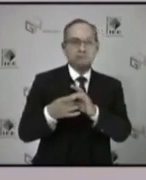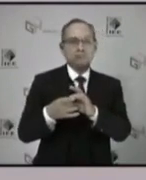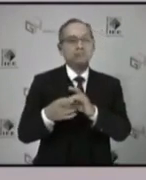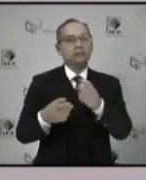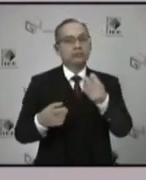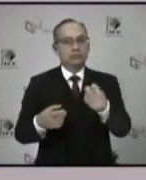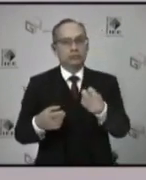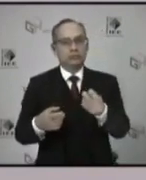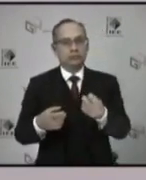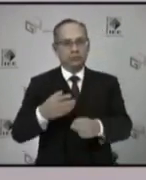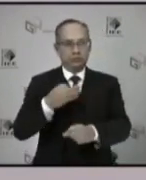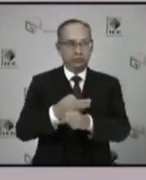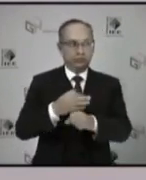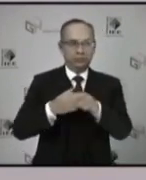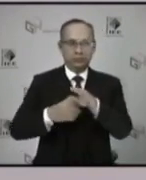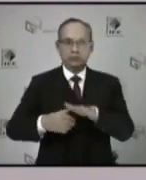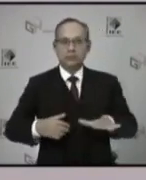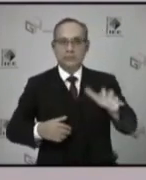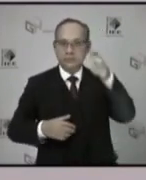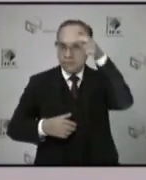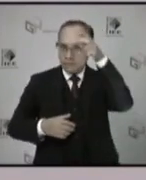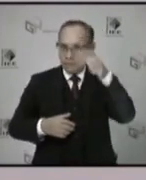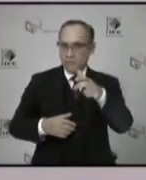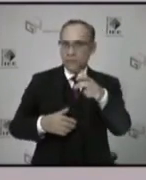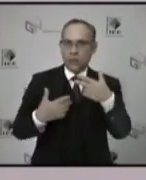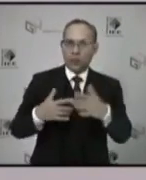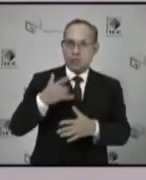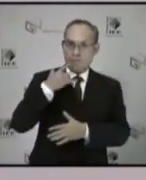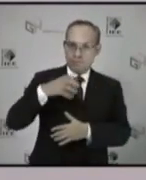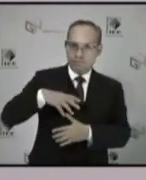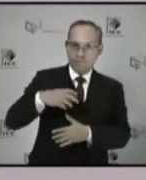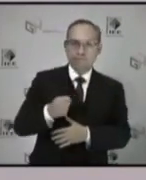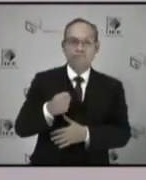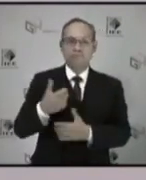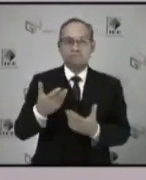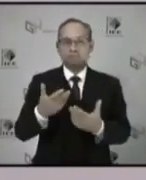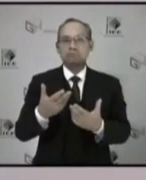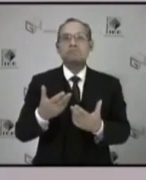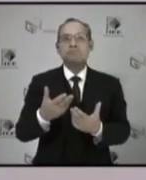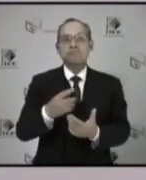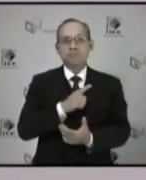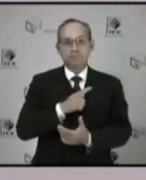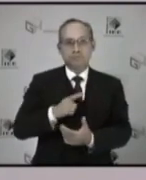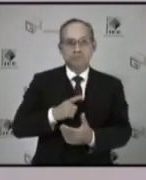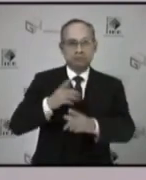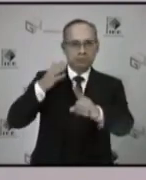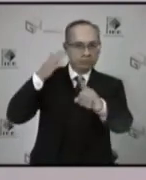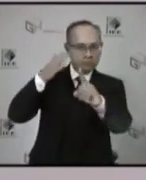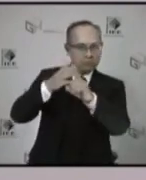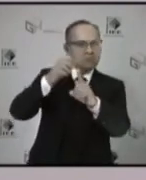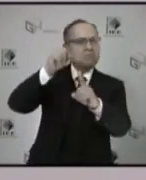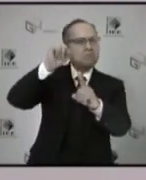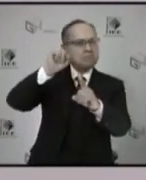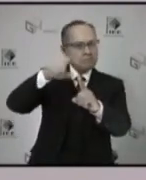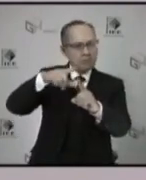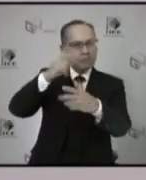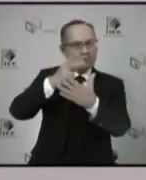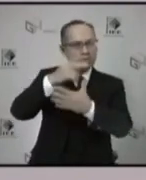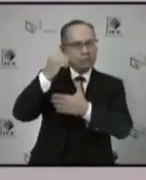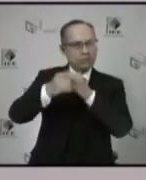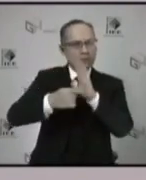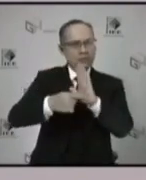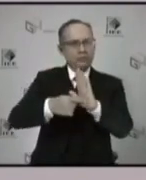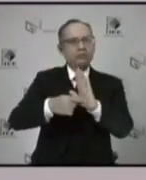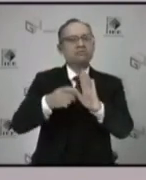de todos los hidalguenses, unirnos en torno a un solo proyecto, buscando un mejor nivel de